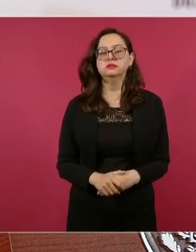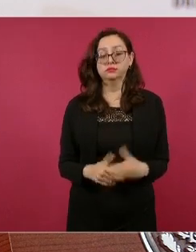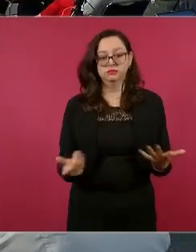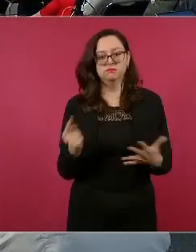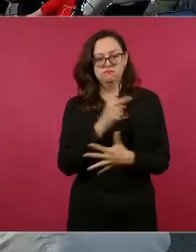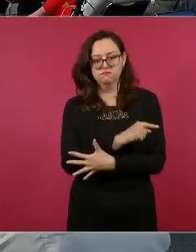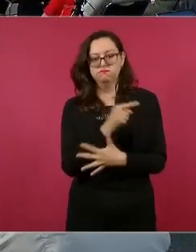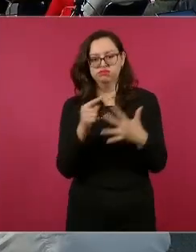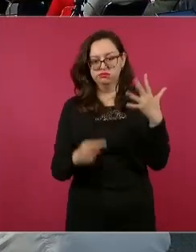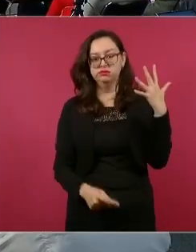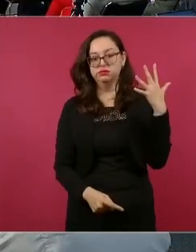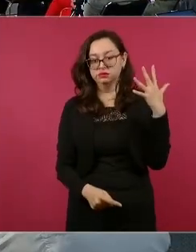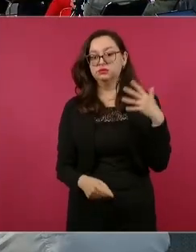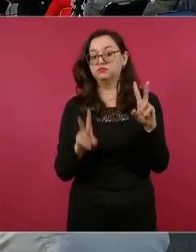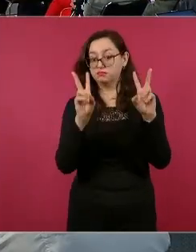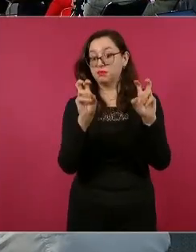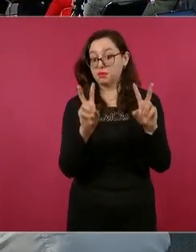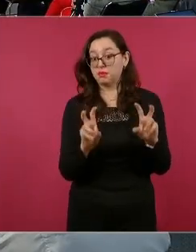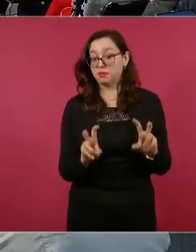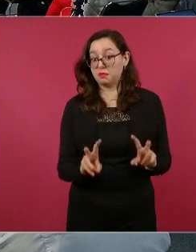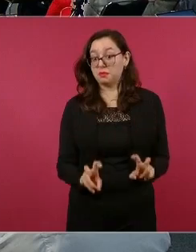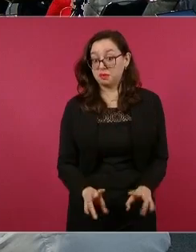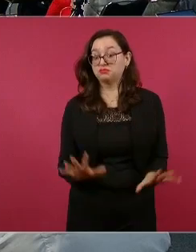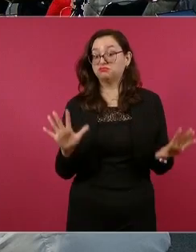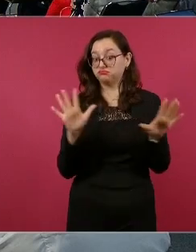Son varios reformas,